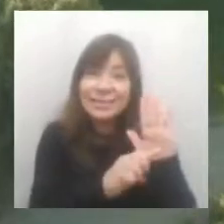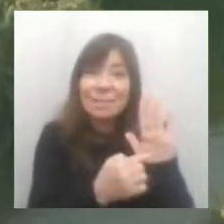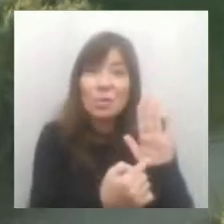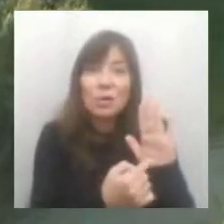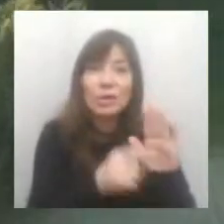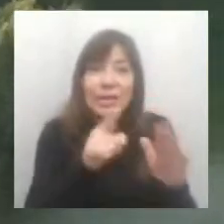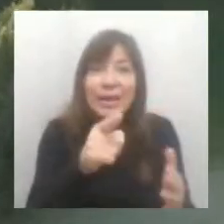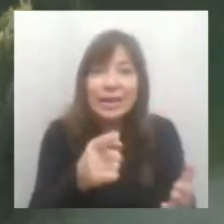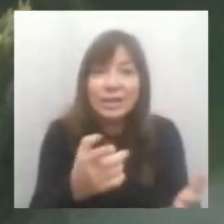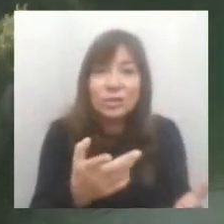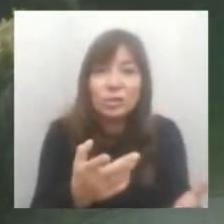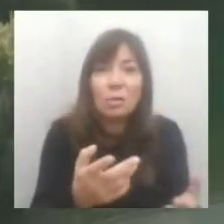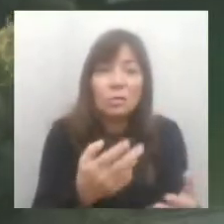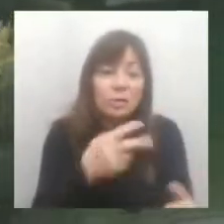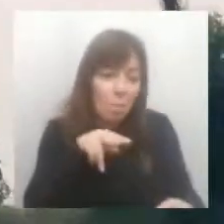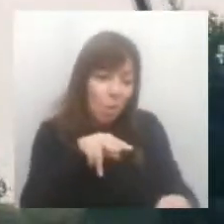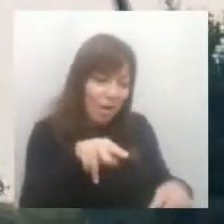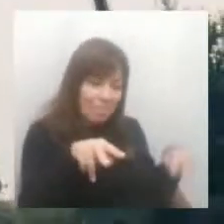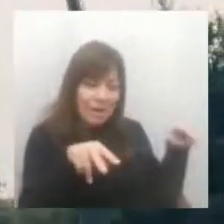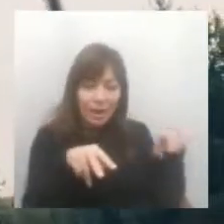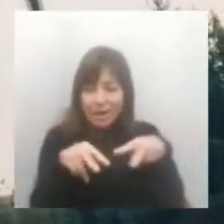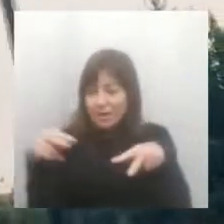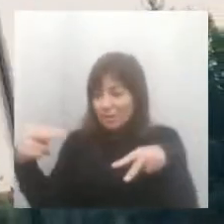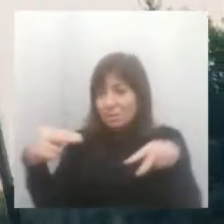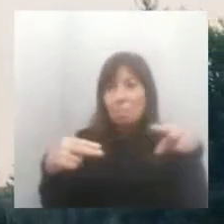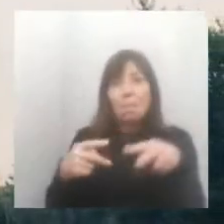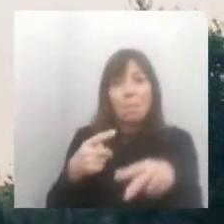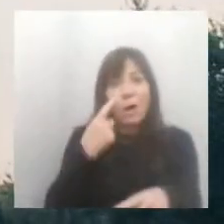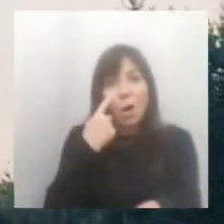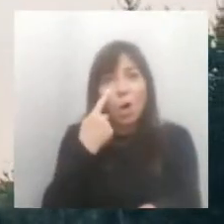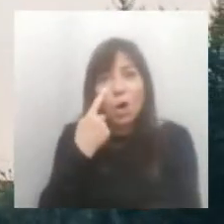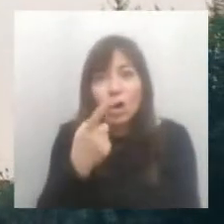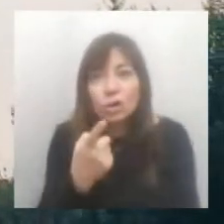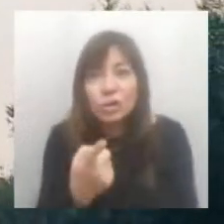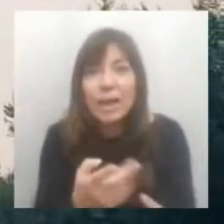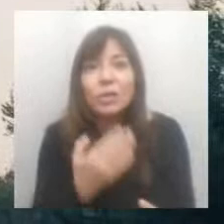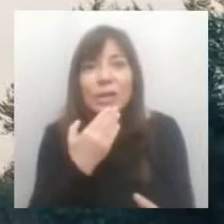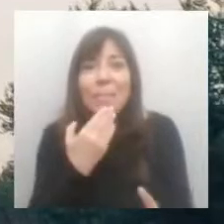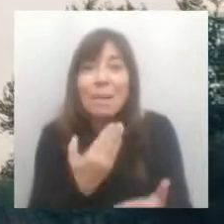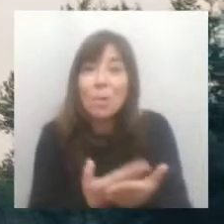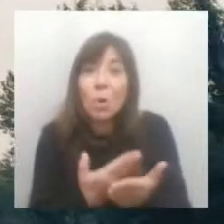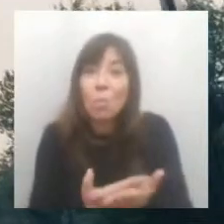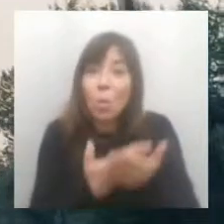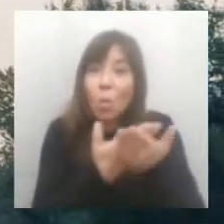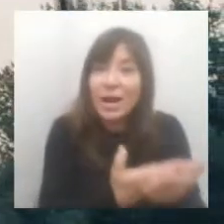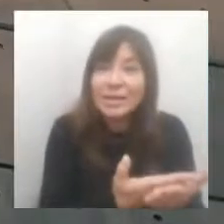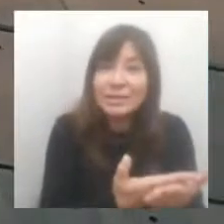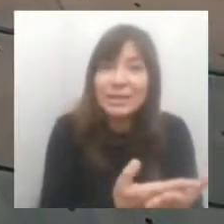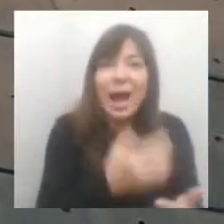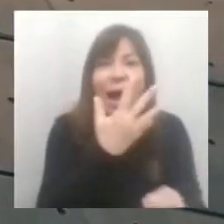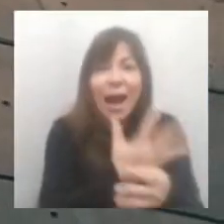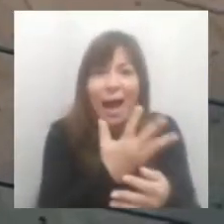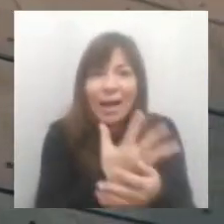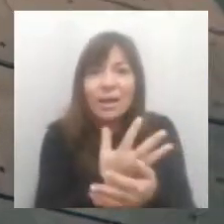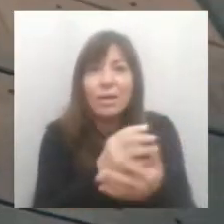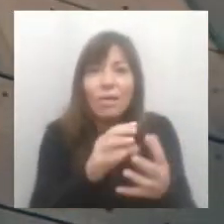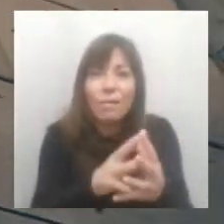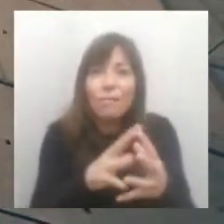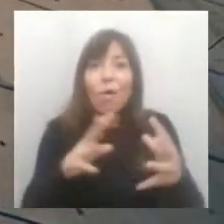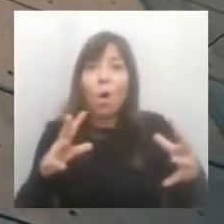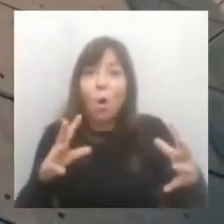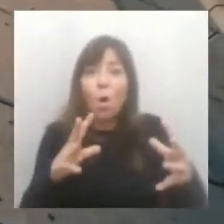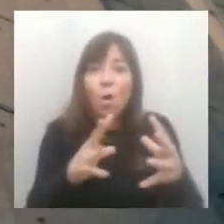puede apreciar desde distintos puntos y uno puede ir conociendo también la propuesta. O sea, aparecen los volúmenes que muestran